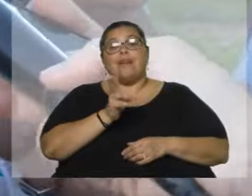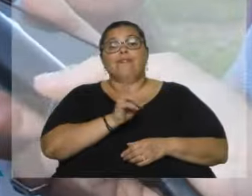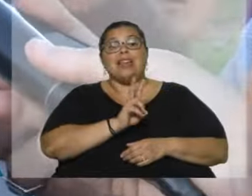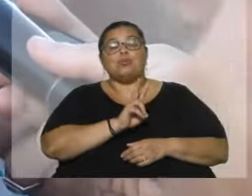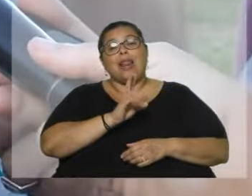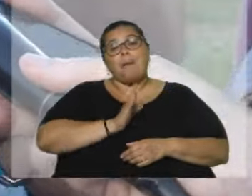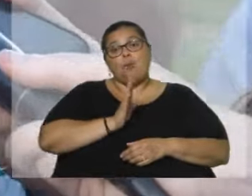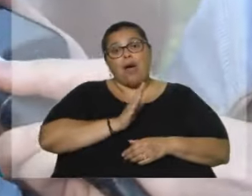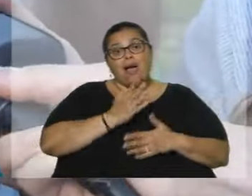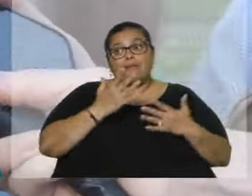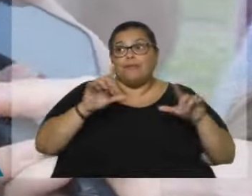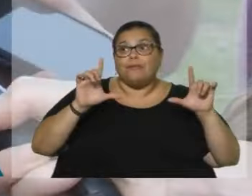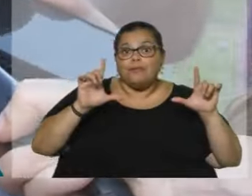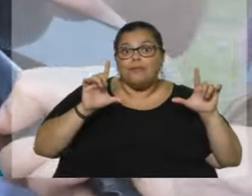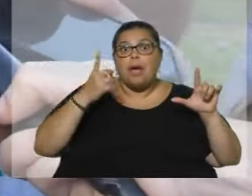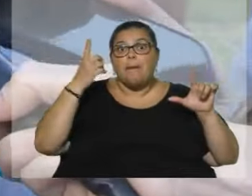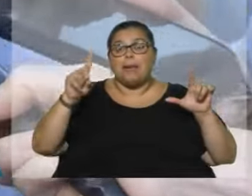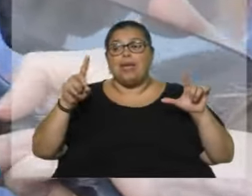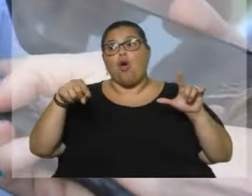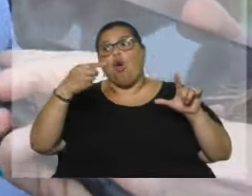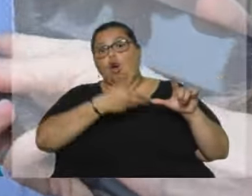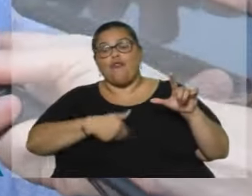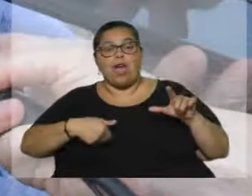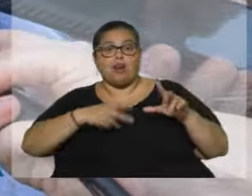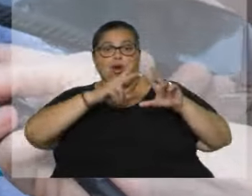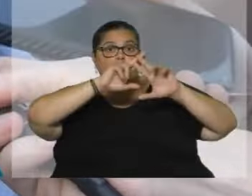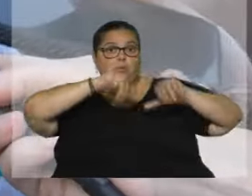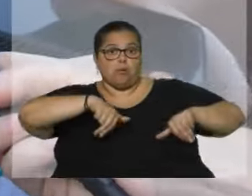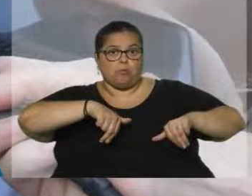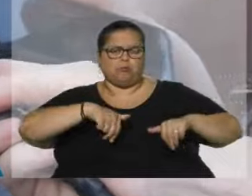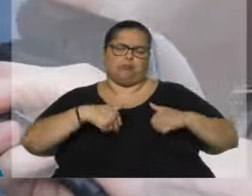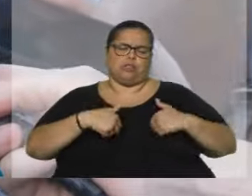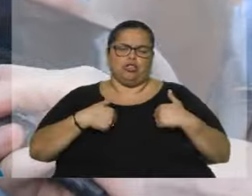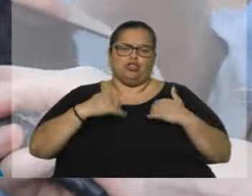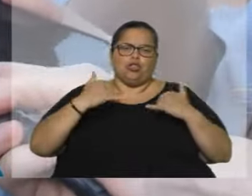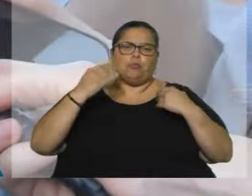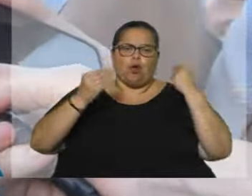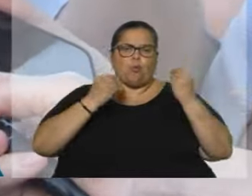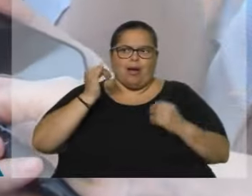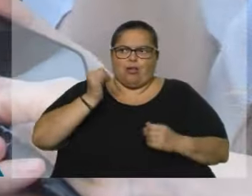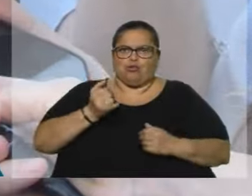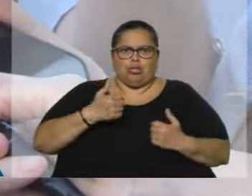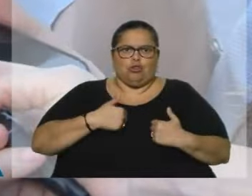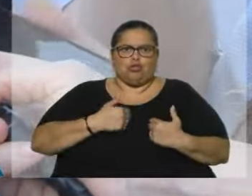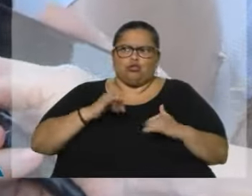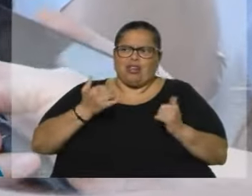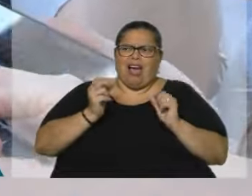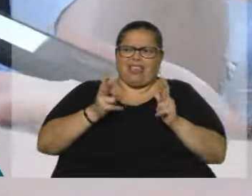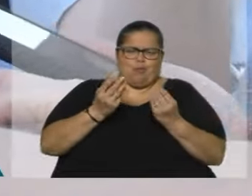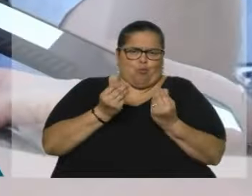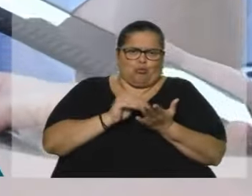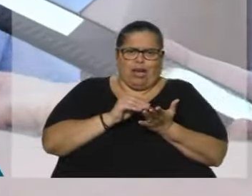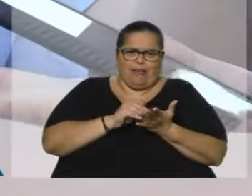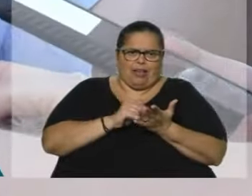Nosotros hemos dicho más de una vez lo que pensamos del gobierno de Venezuela. No decimos Gregorio para decir Gregorio. Lo dijimos